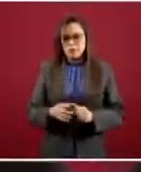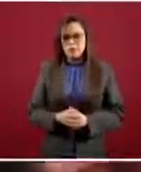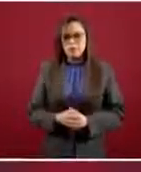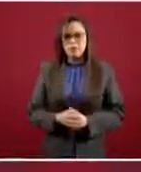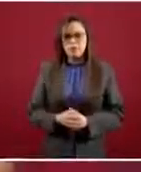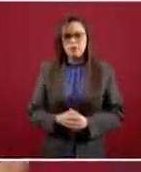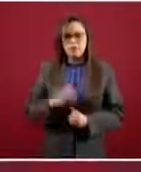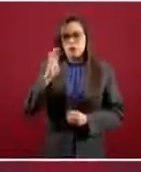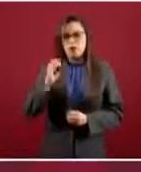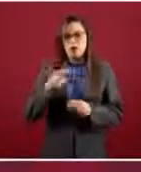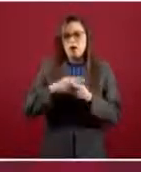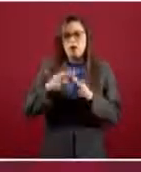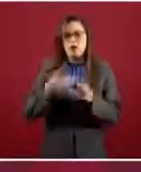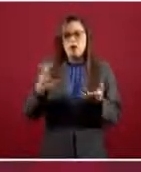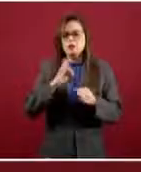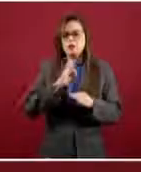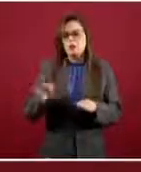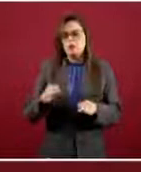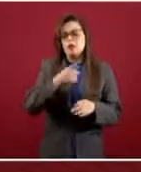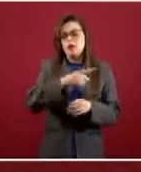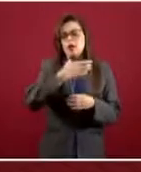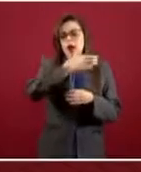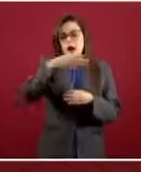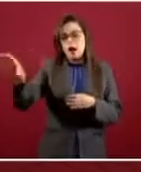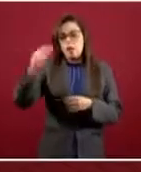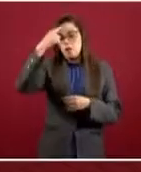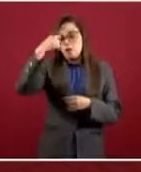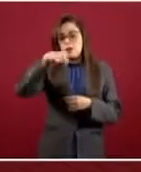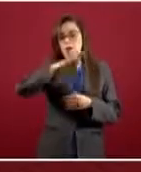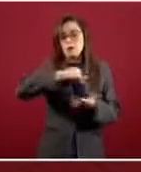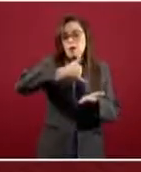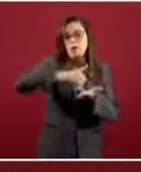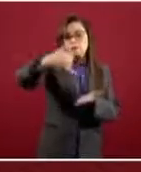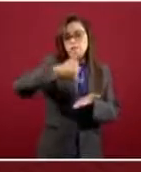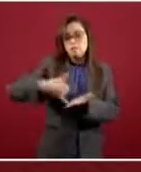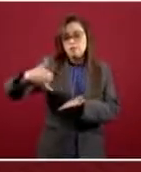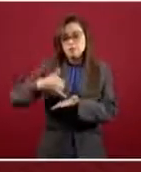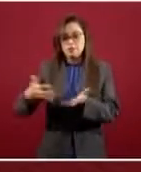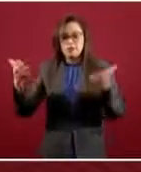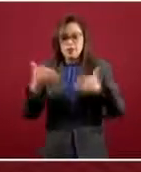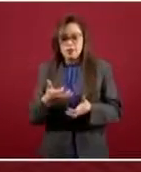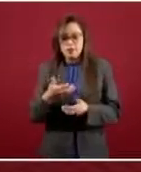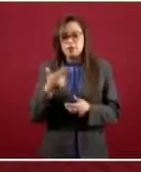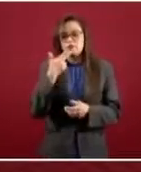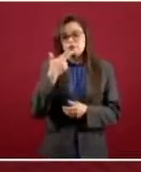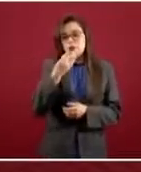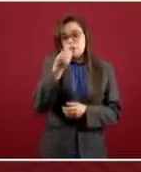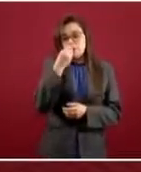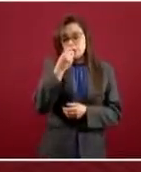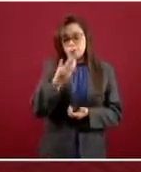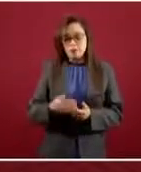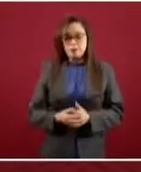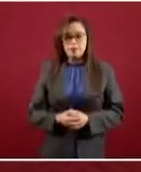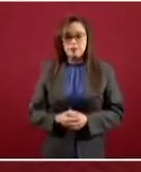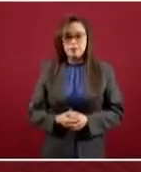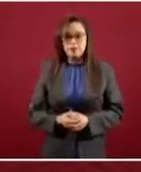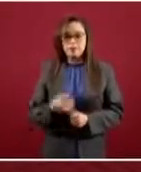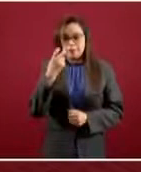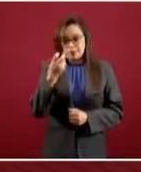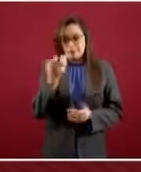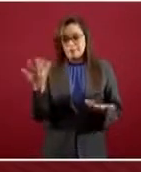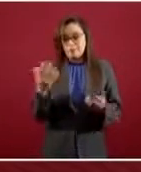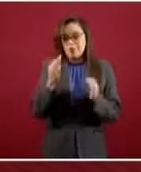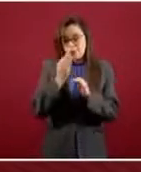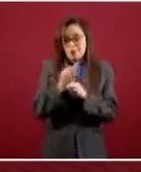los campos donde se cultivaba el alimento. Entonces, esta es de manera gruesa, estoy sobresimplificando por supuesto la